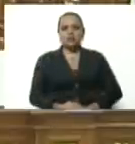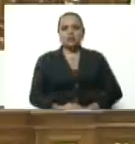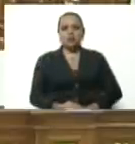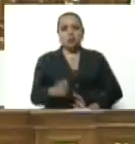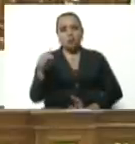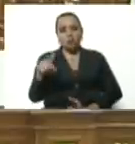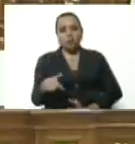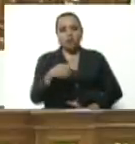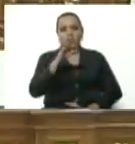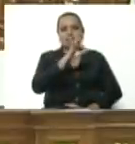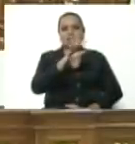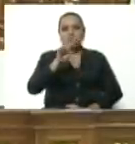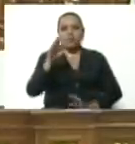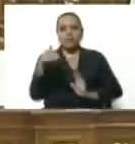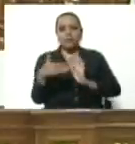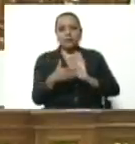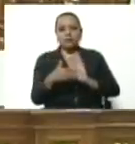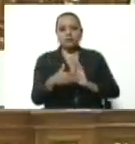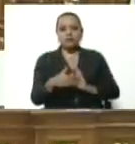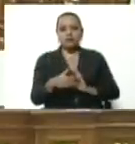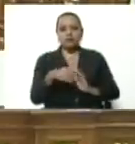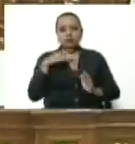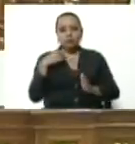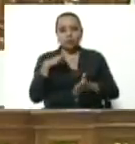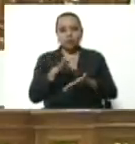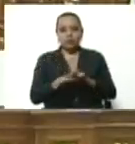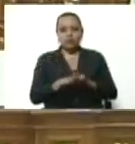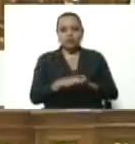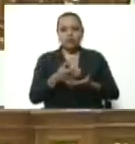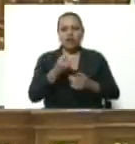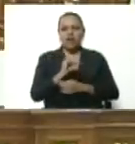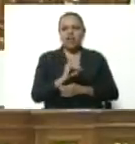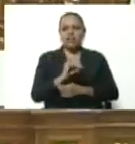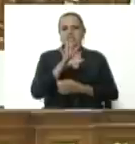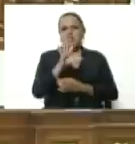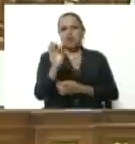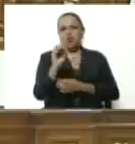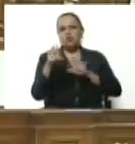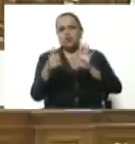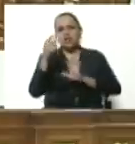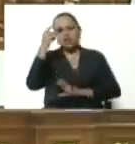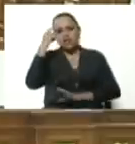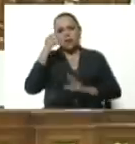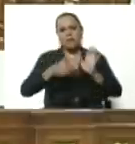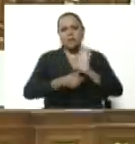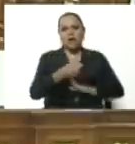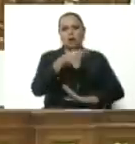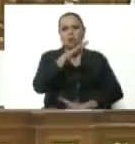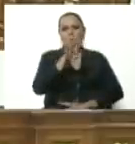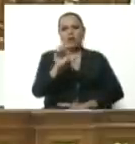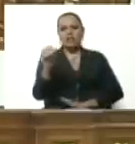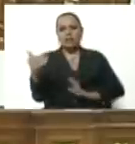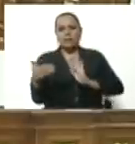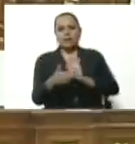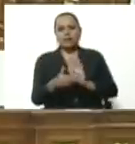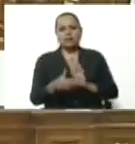Hoy, 32.000. O sea, tiene ya como 5 o 6 días pasando de 40.000. Qué desgracia para ese pobre